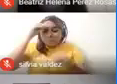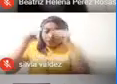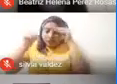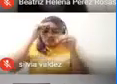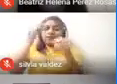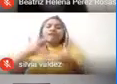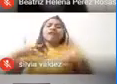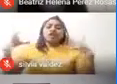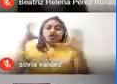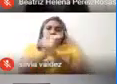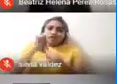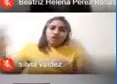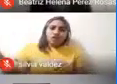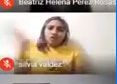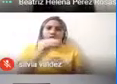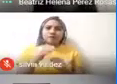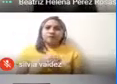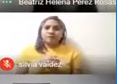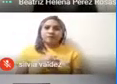feliz noche para todos.